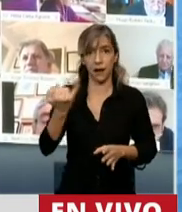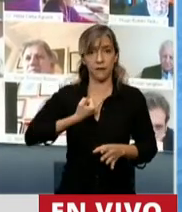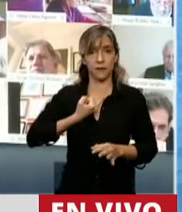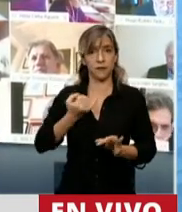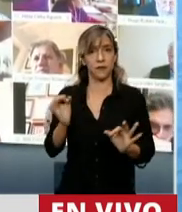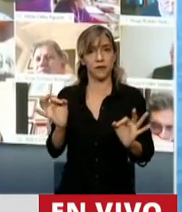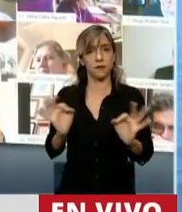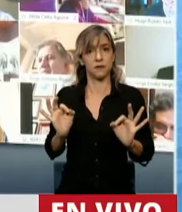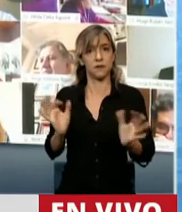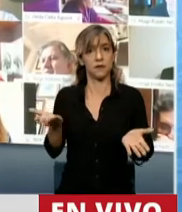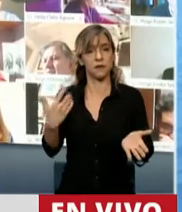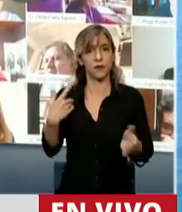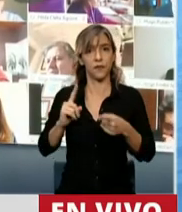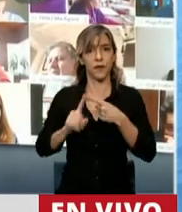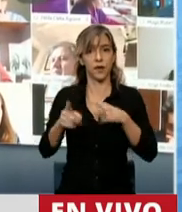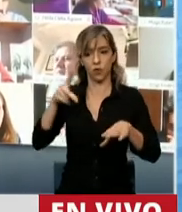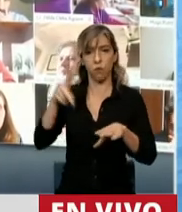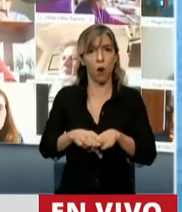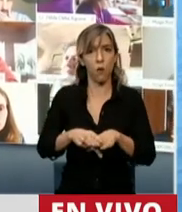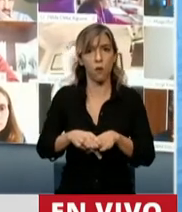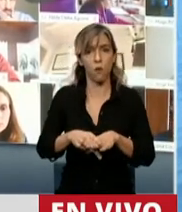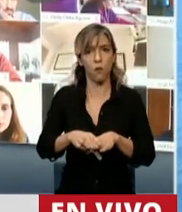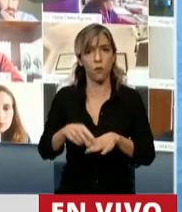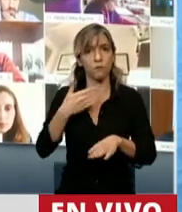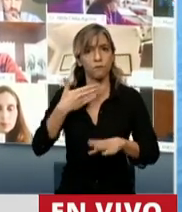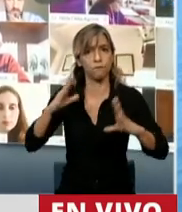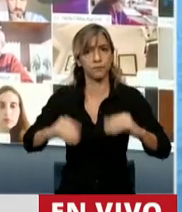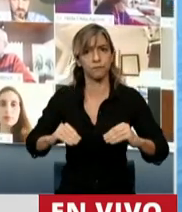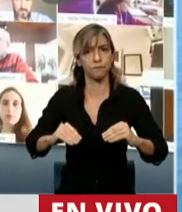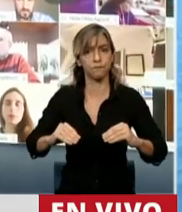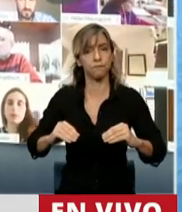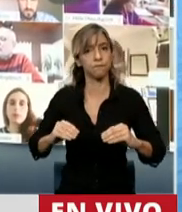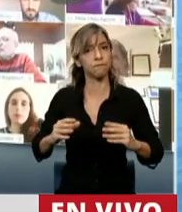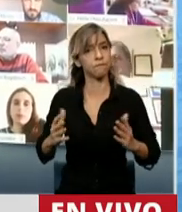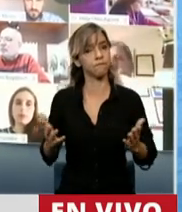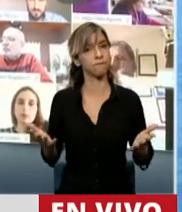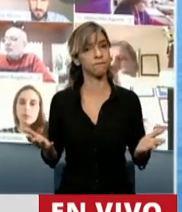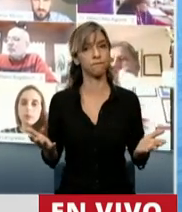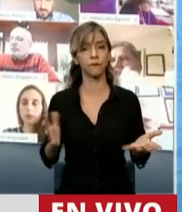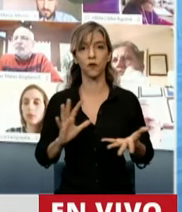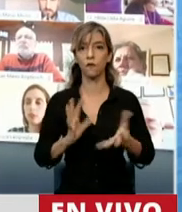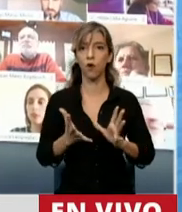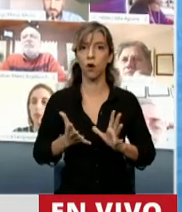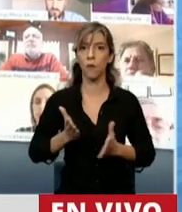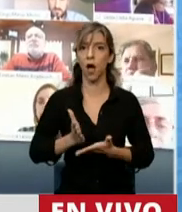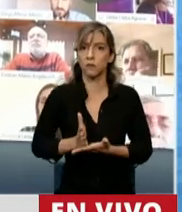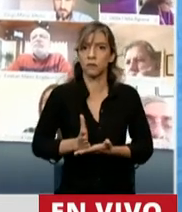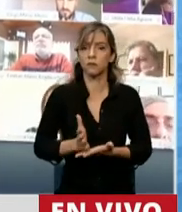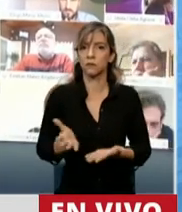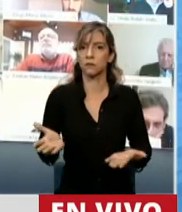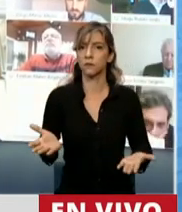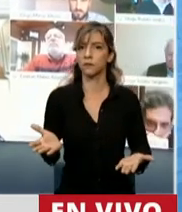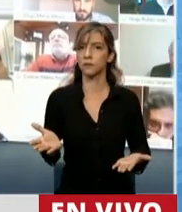presidente en forma abrupta el micrófono de una manera severa, por lo que